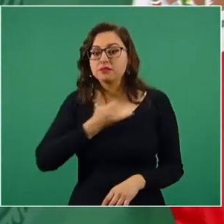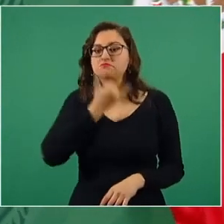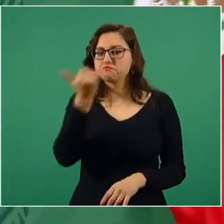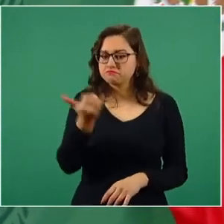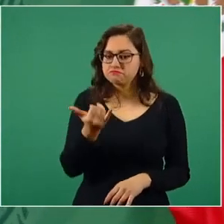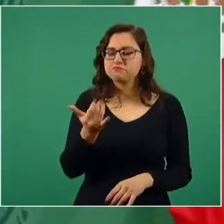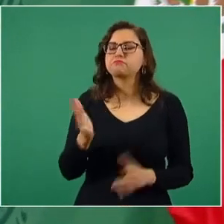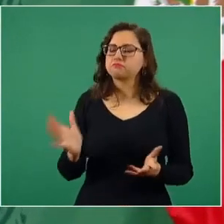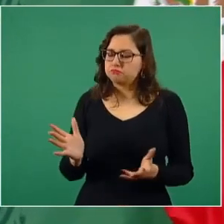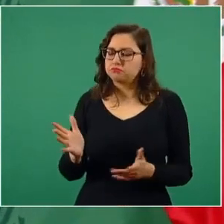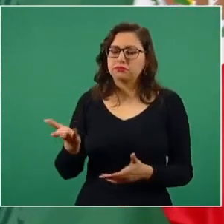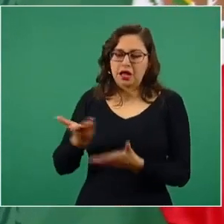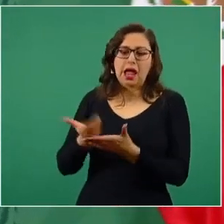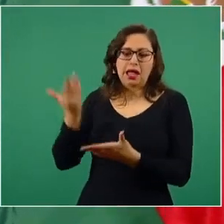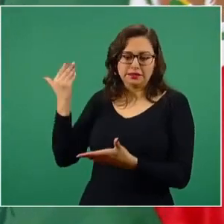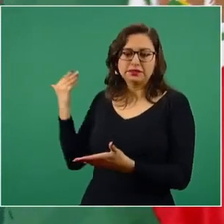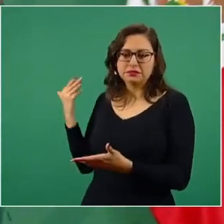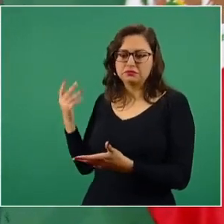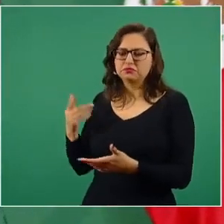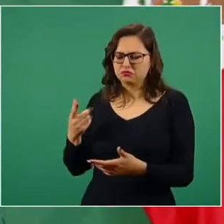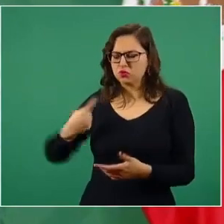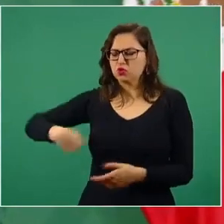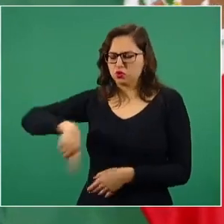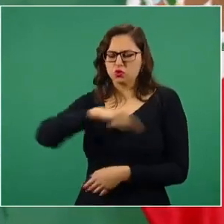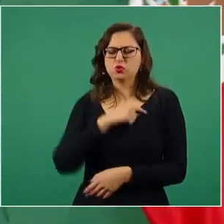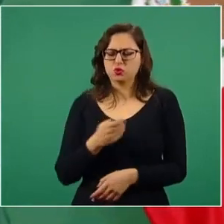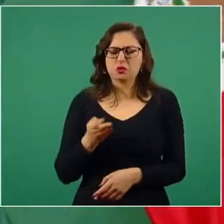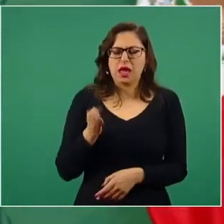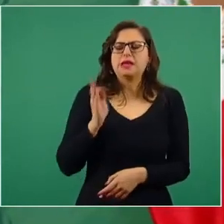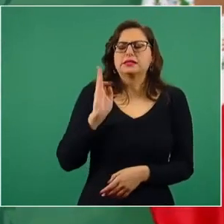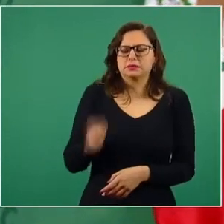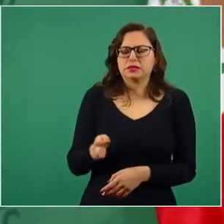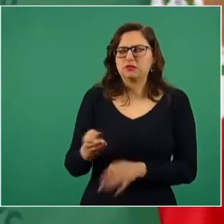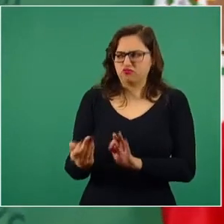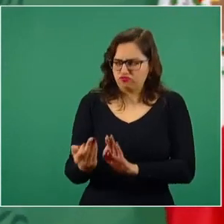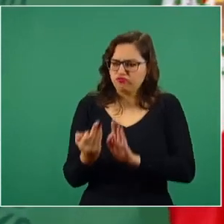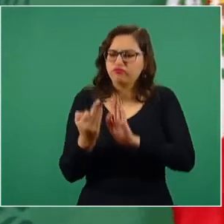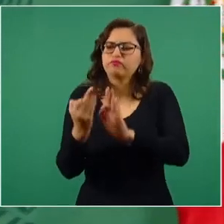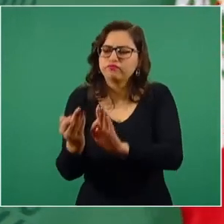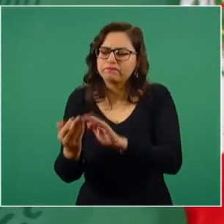Tenemos ese compromiso. La única